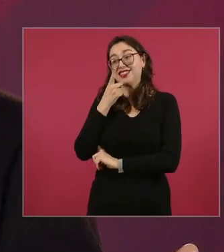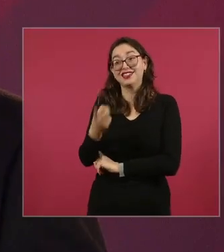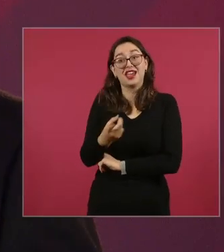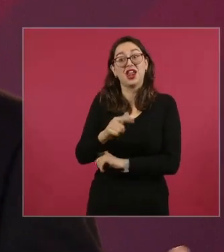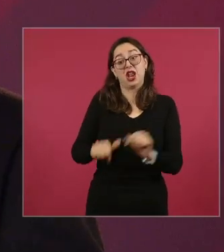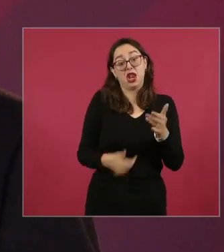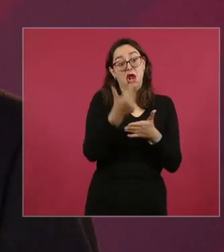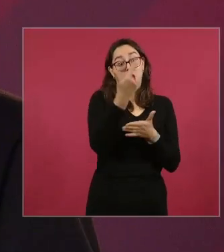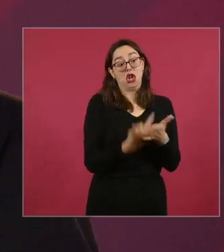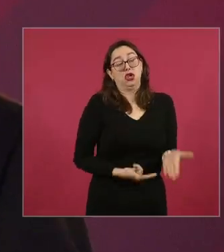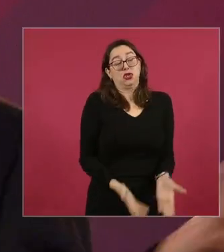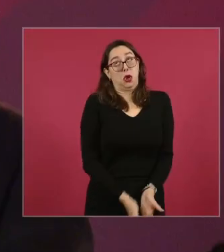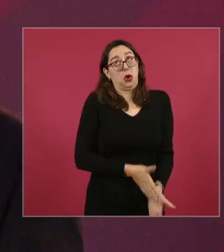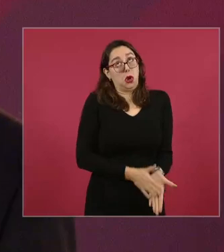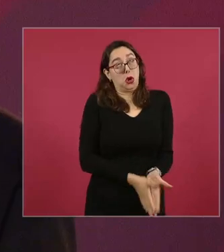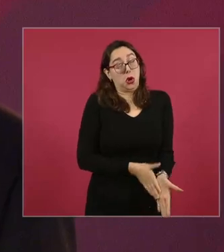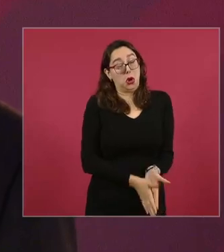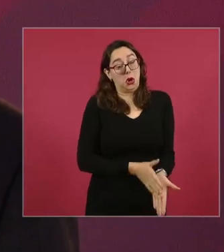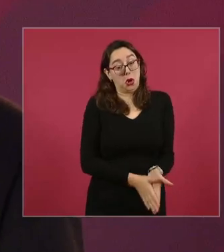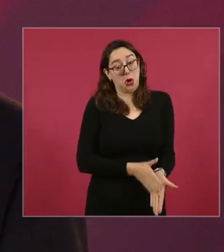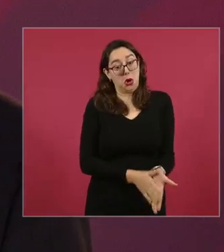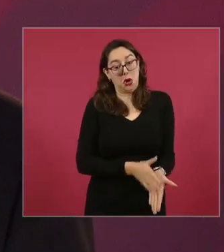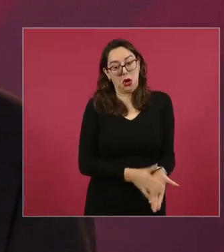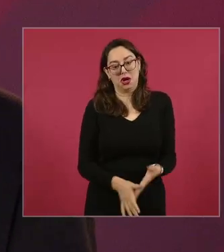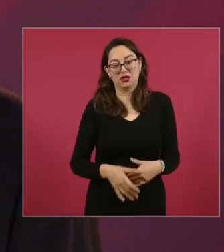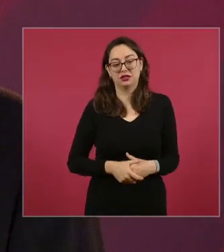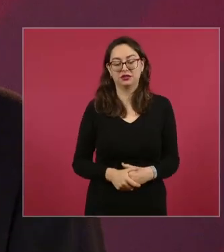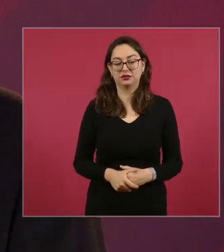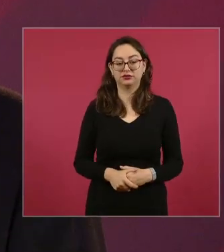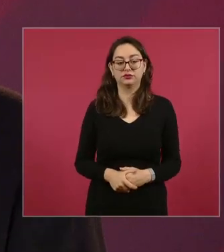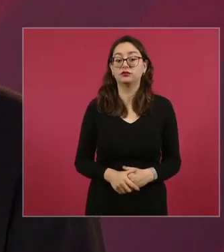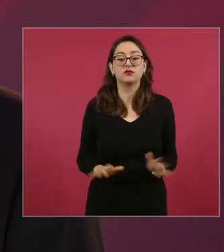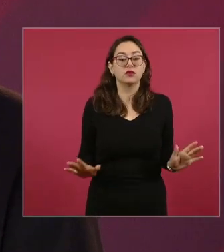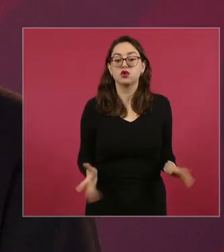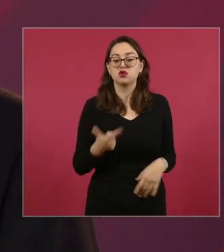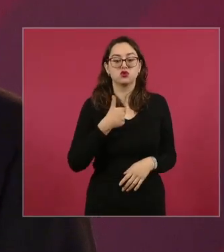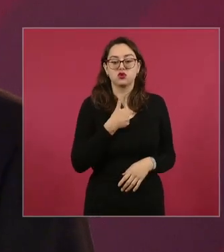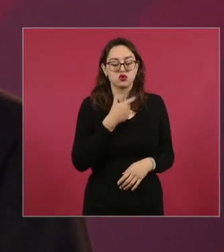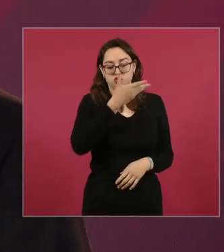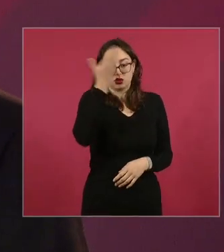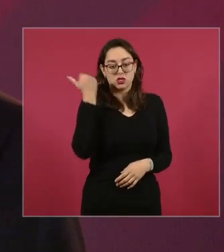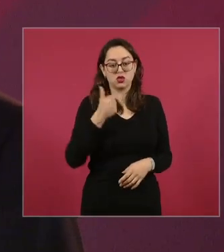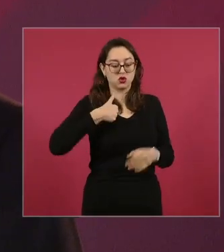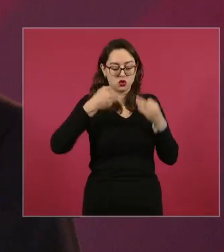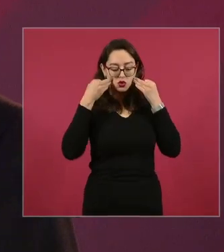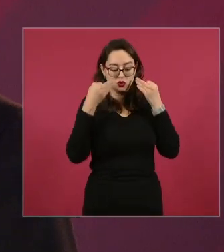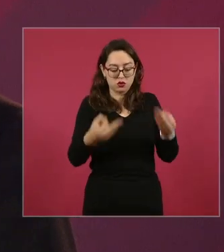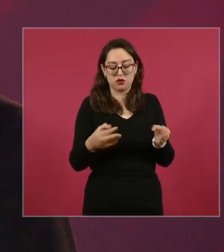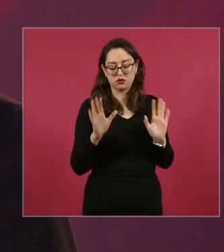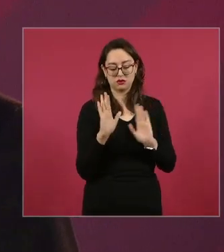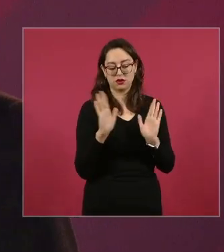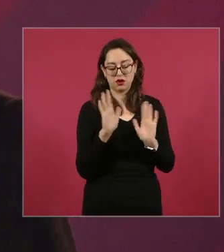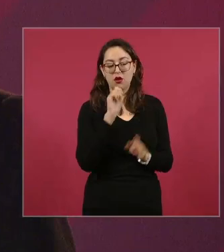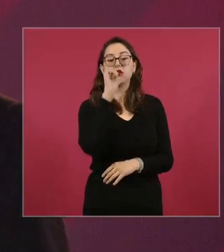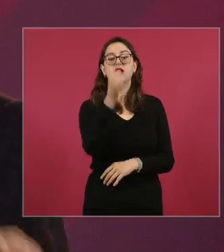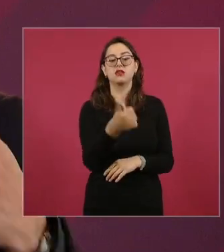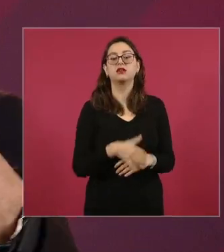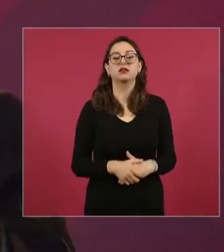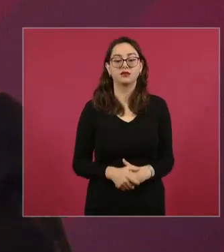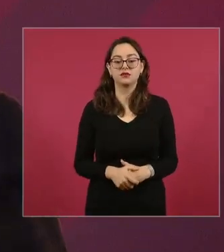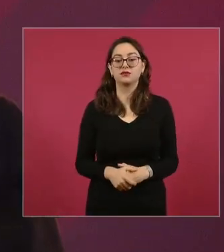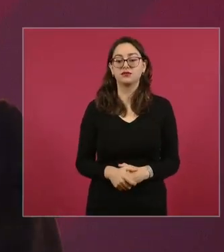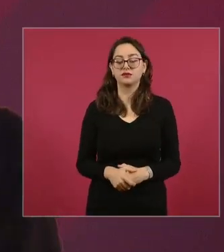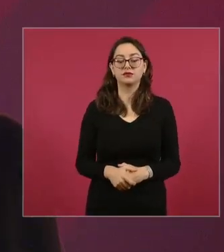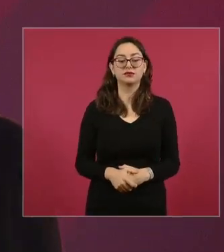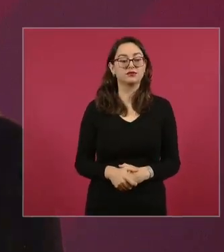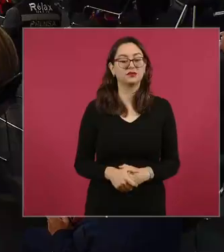¿no?, a los desaparecidos. No. Yo todavía no puedo decir eso porque no lo he confirmado, pero. No, por eso,